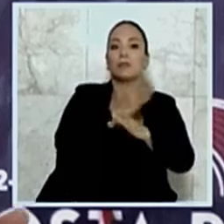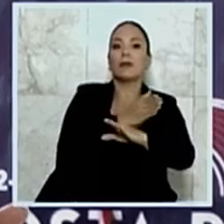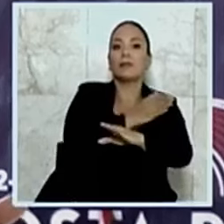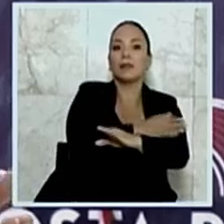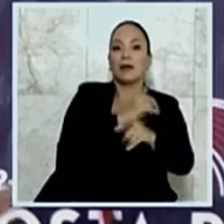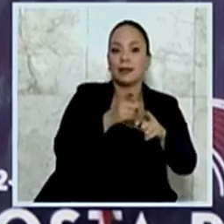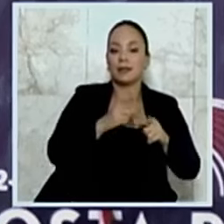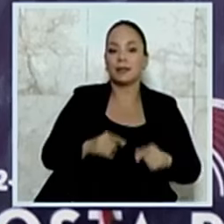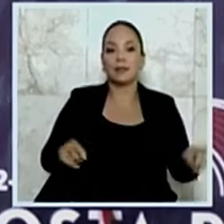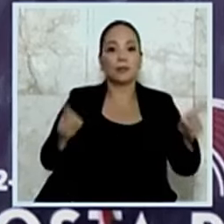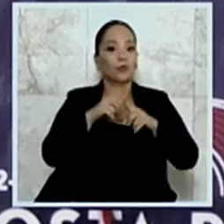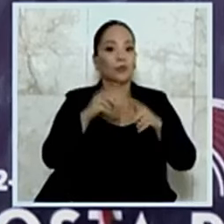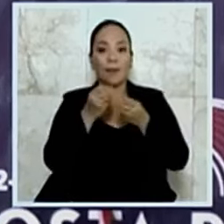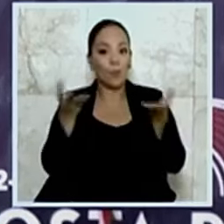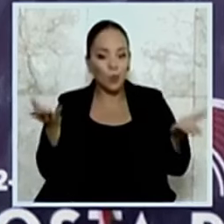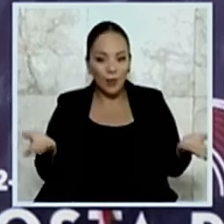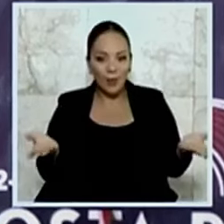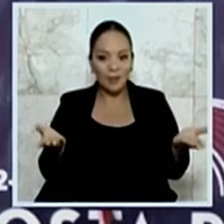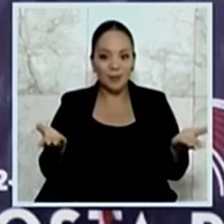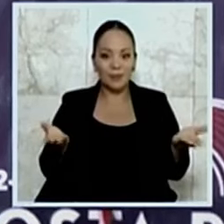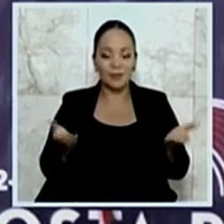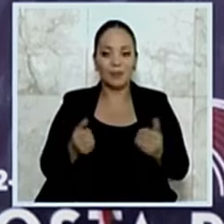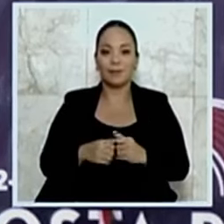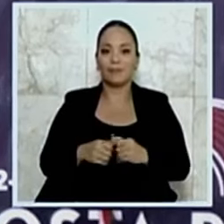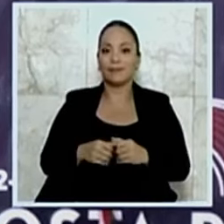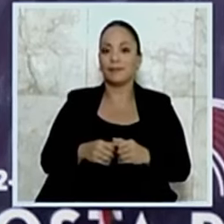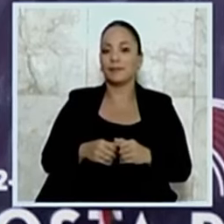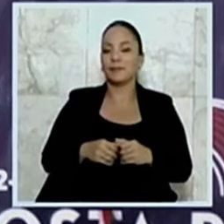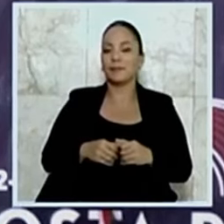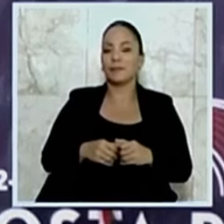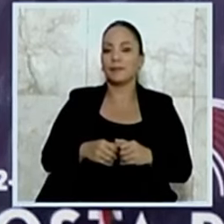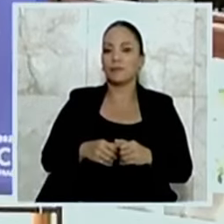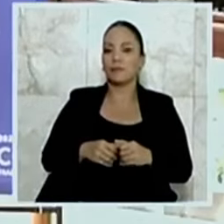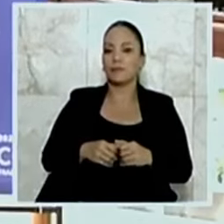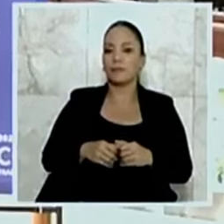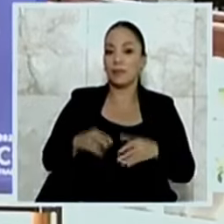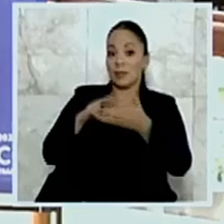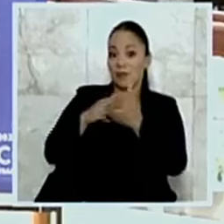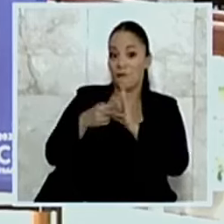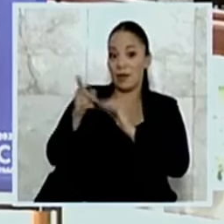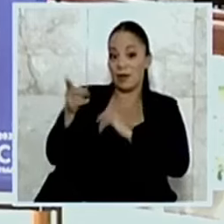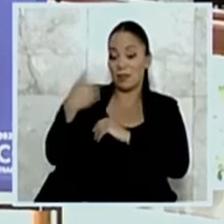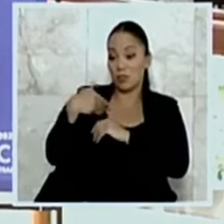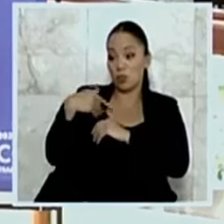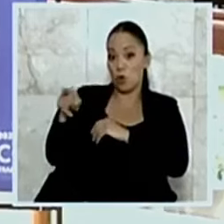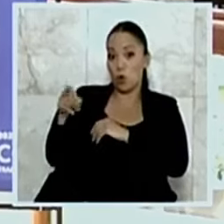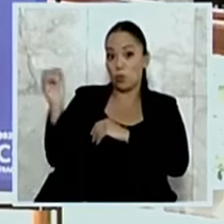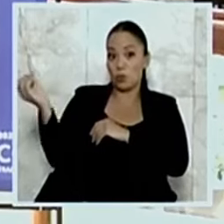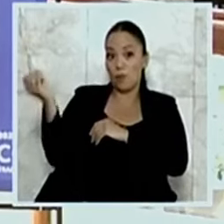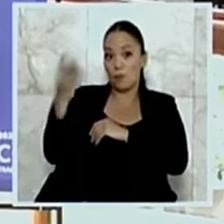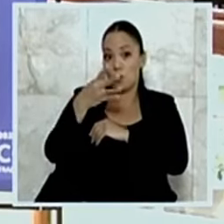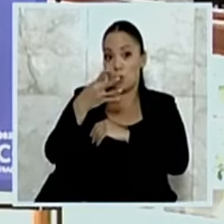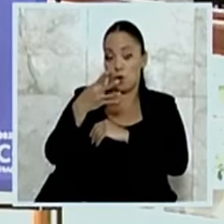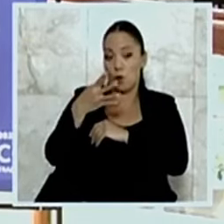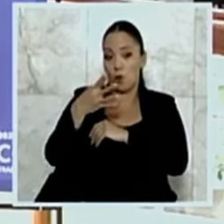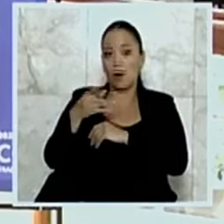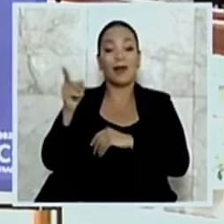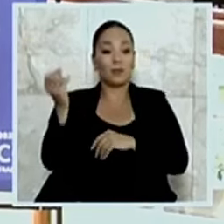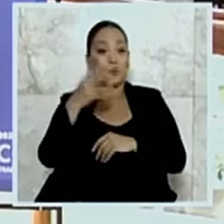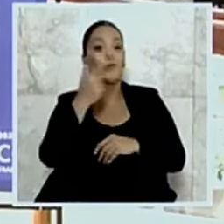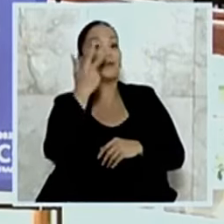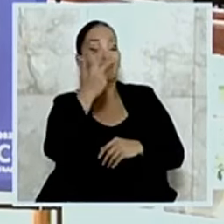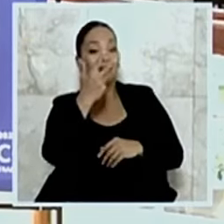violando además el artículo 295 del Código Procesal Penal, que manda que las investigaciones preliminares no